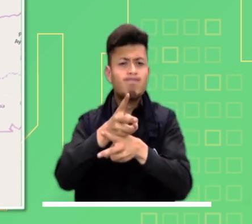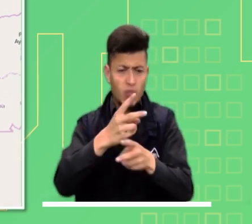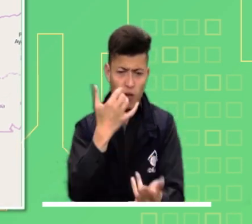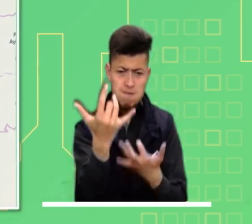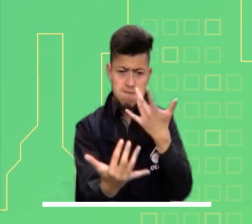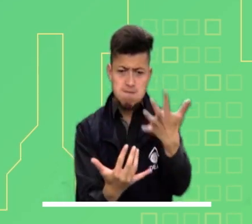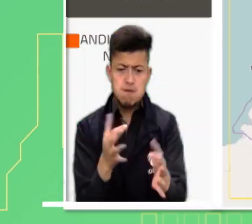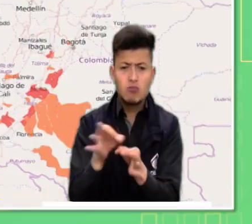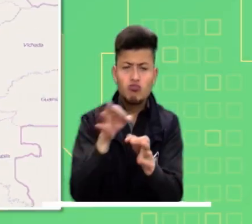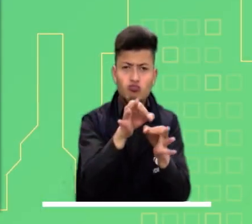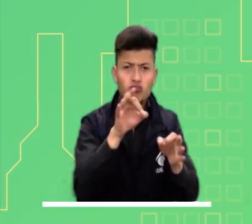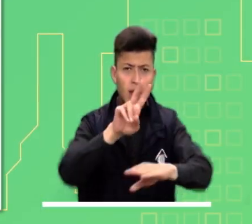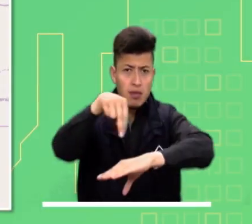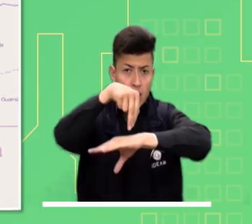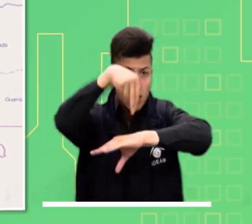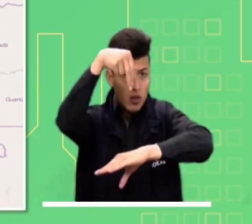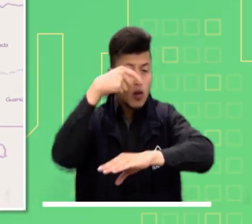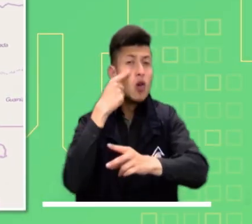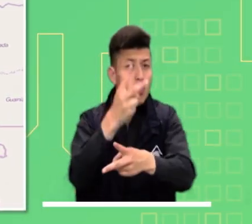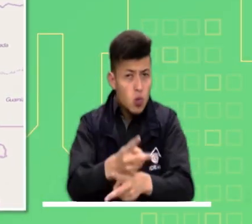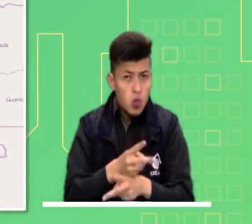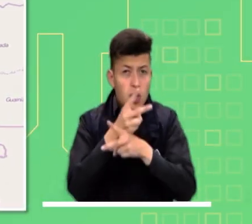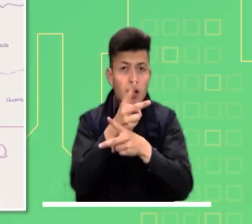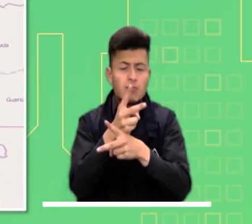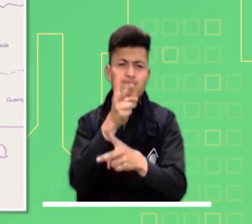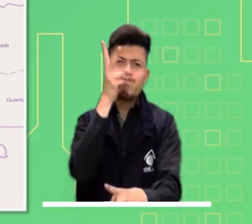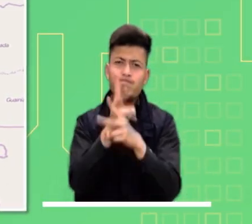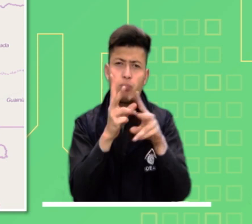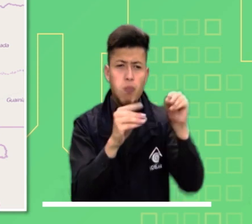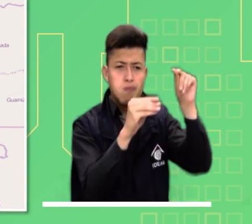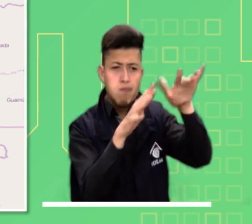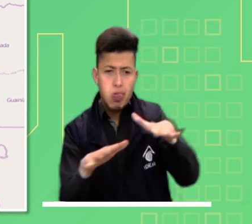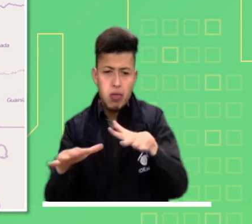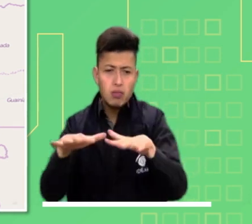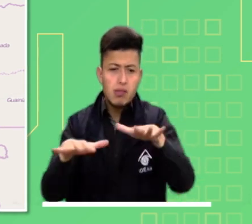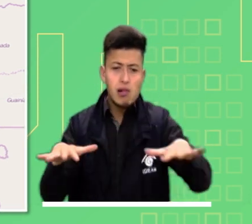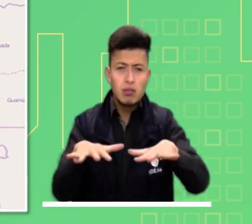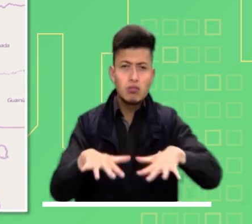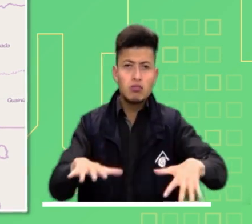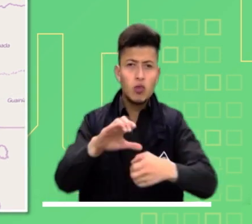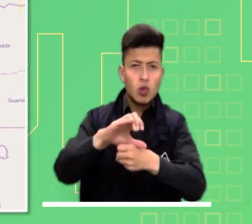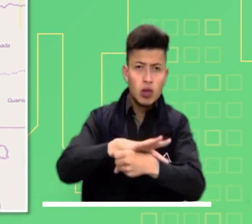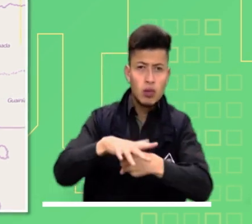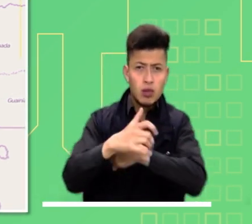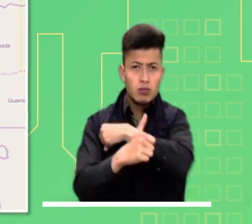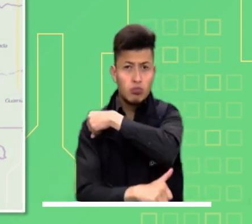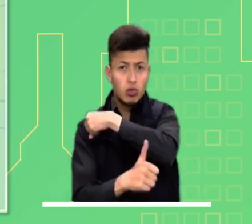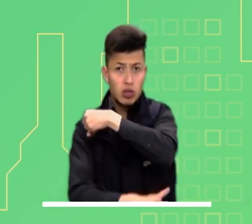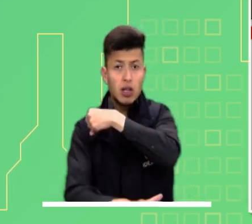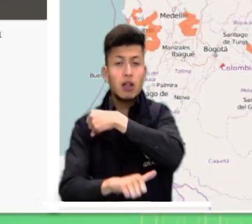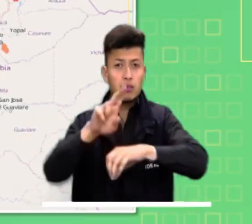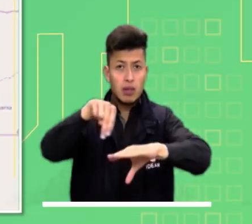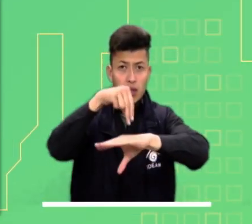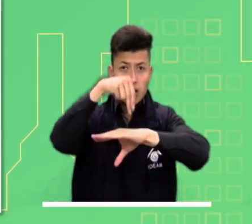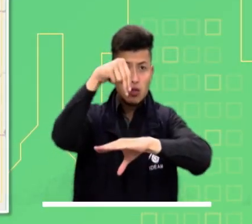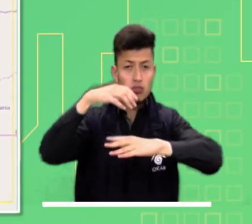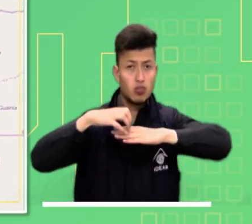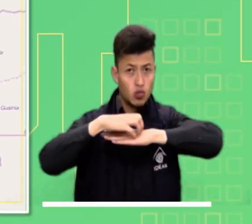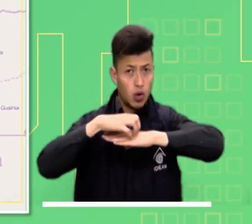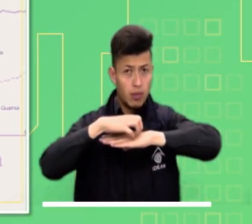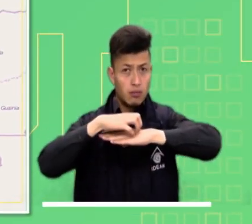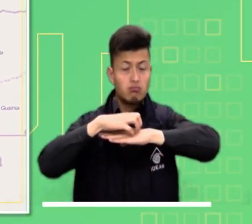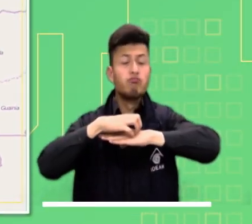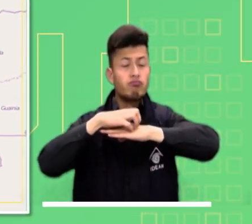Abad. Mucha atención a posibles incendios forestales en varios municipios de Nariño. Hay alarma ante la alta posibilidad